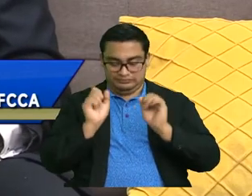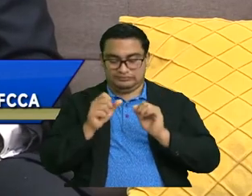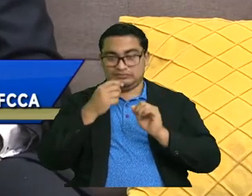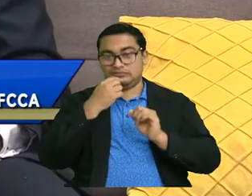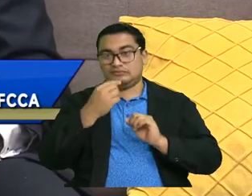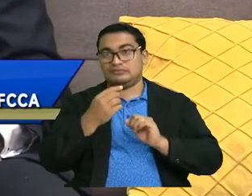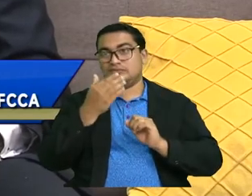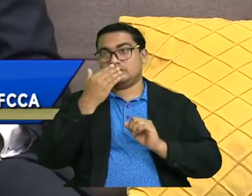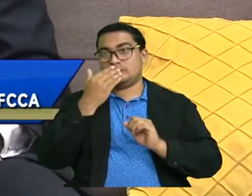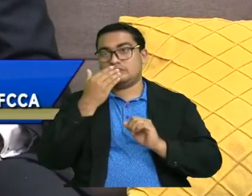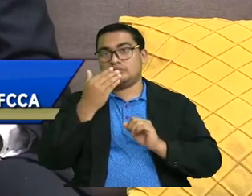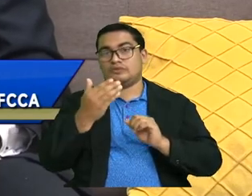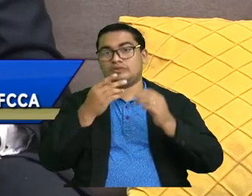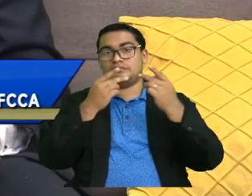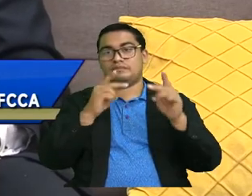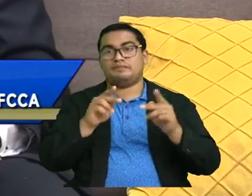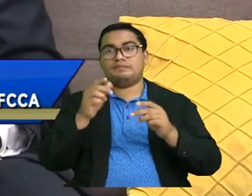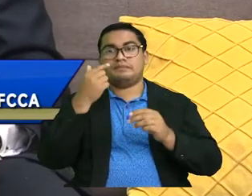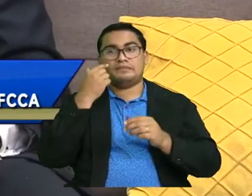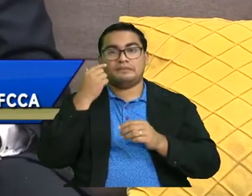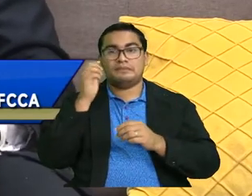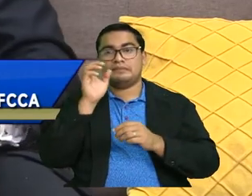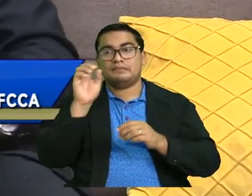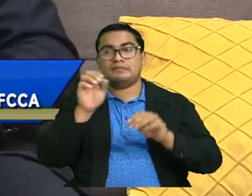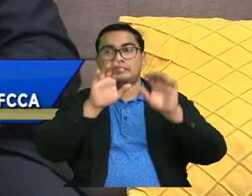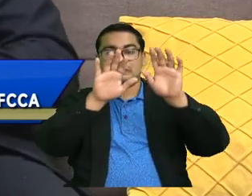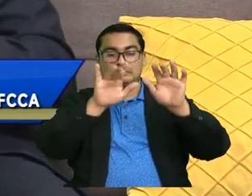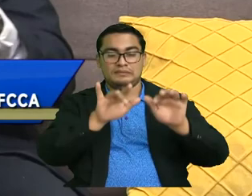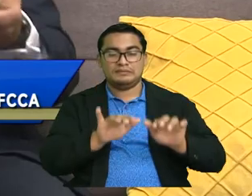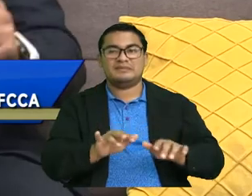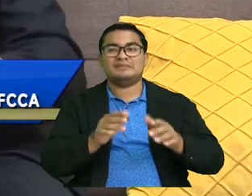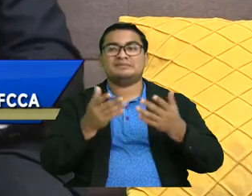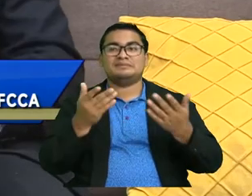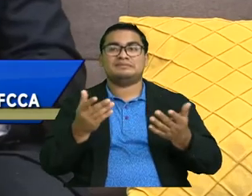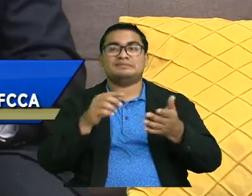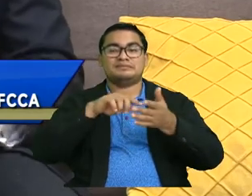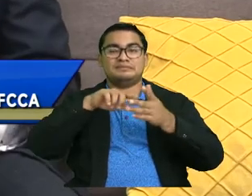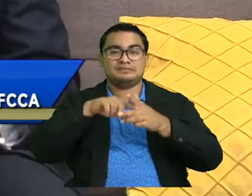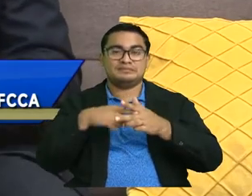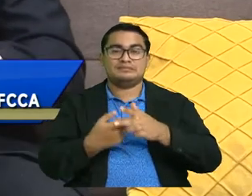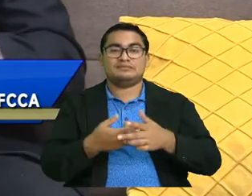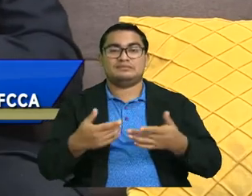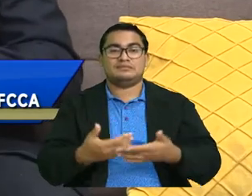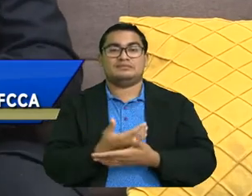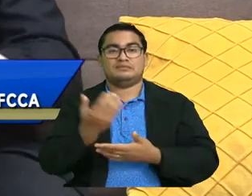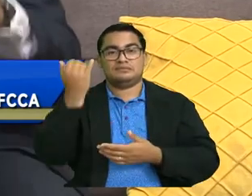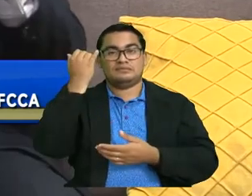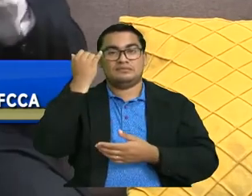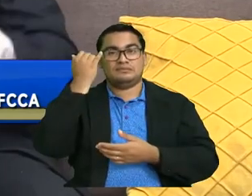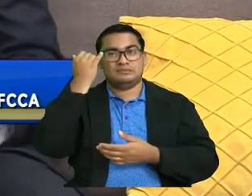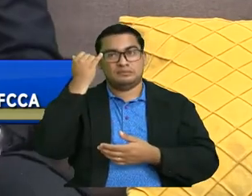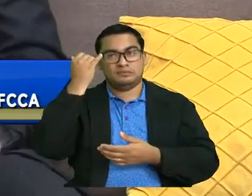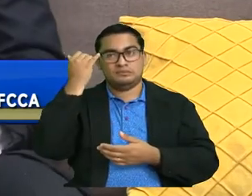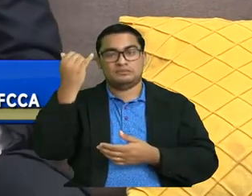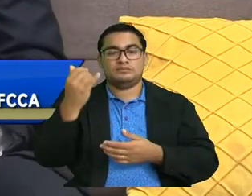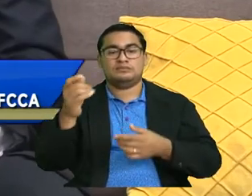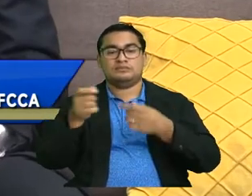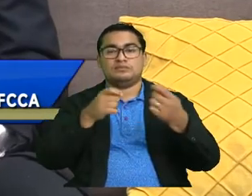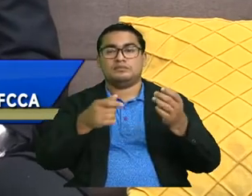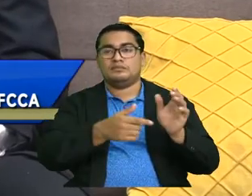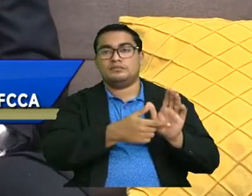muy bueno, pero no se conoce porque hoy no está en las redes sociales. Entonces empieza una nueva etapa para lanzar ese